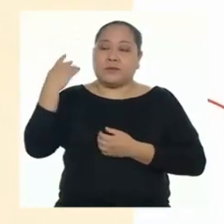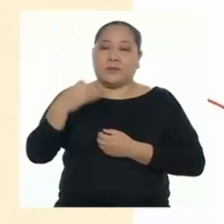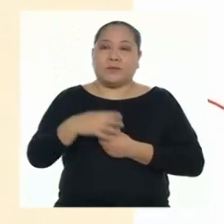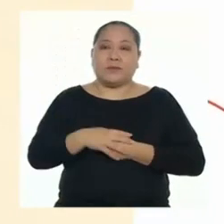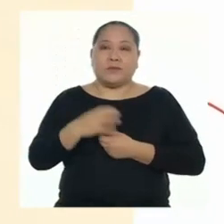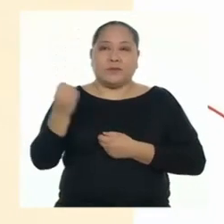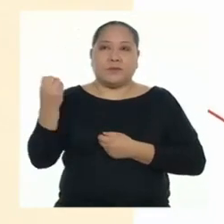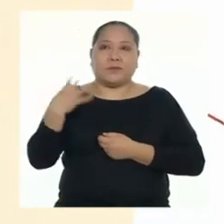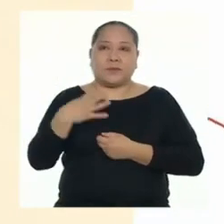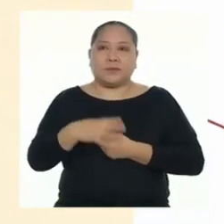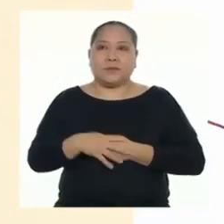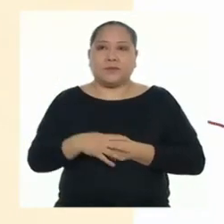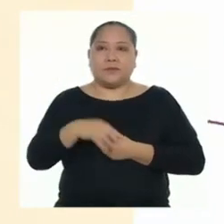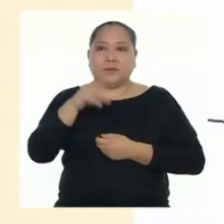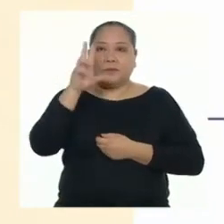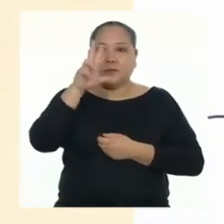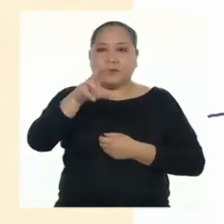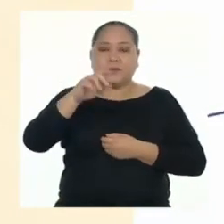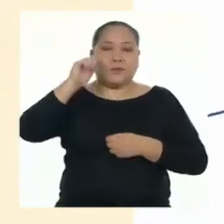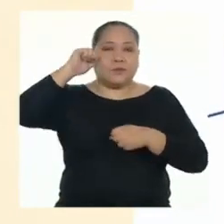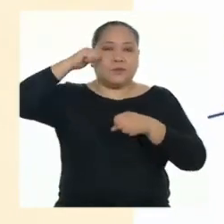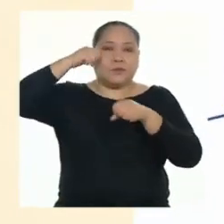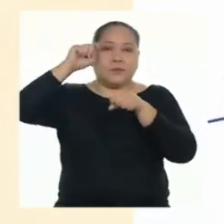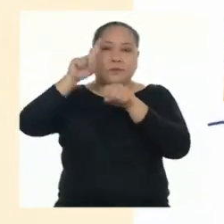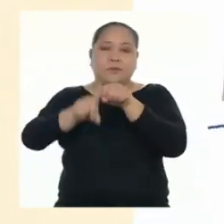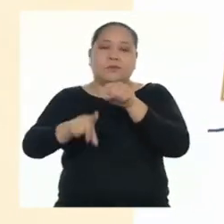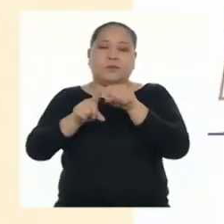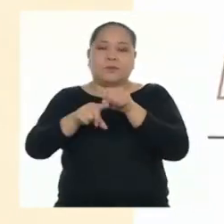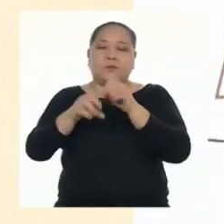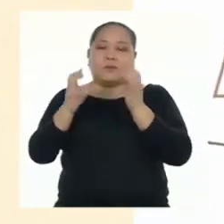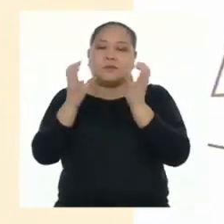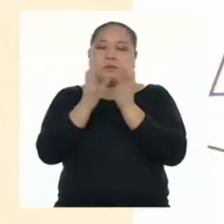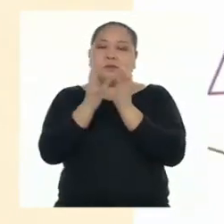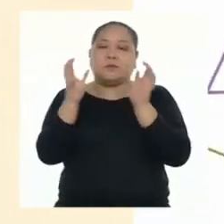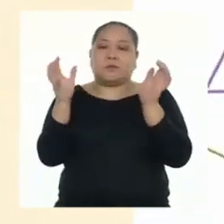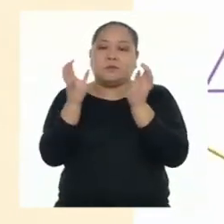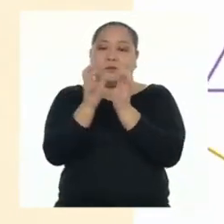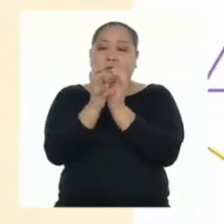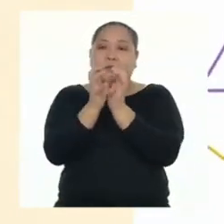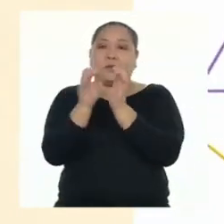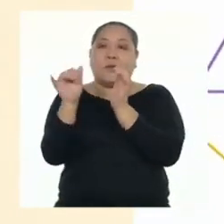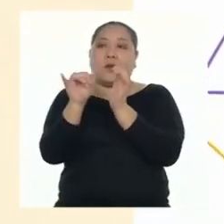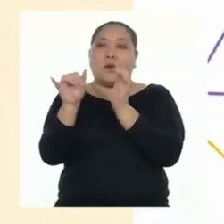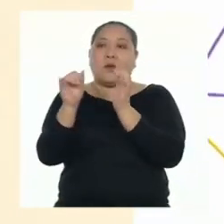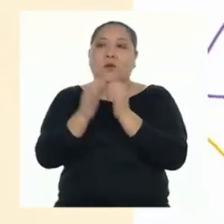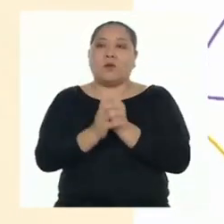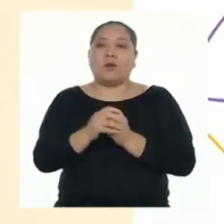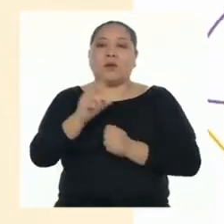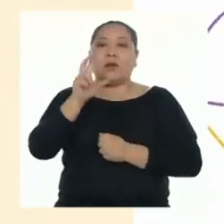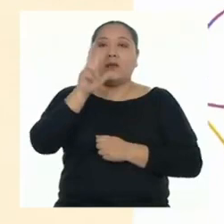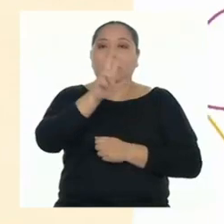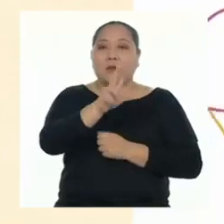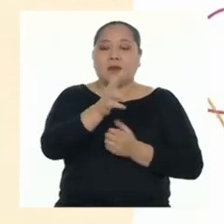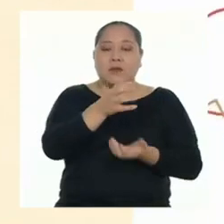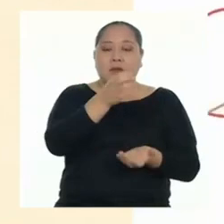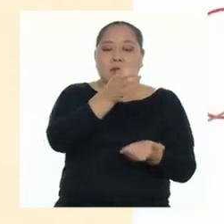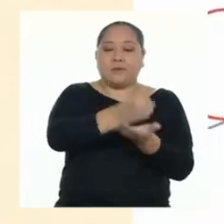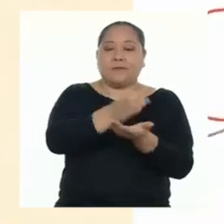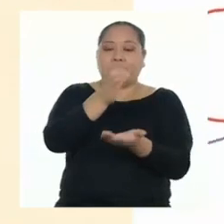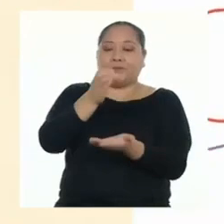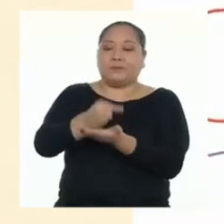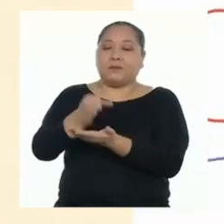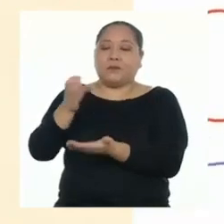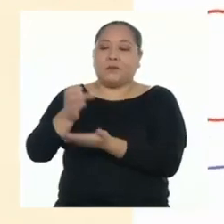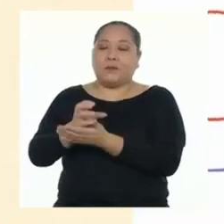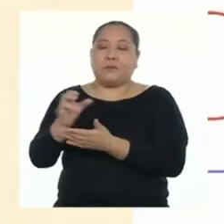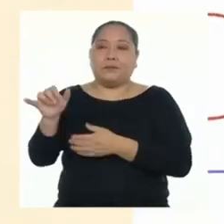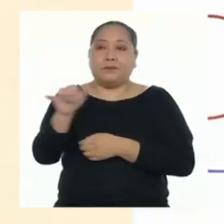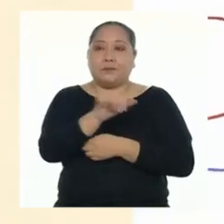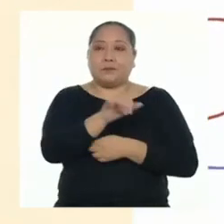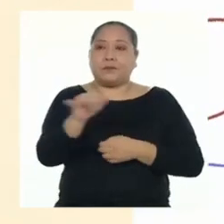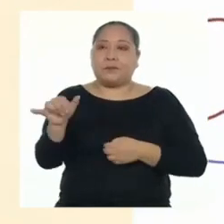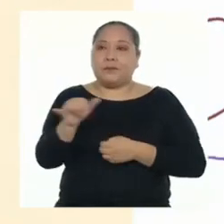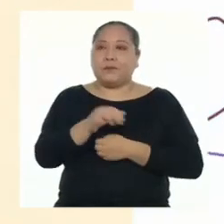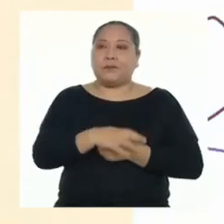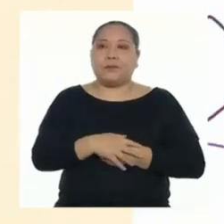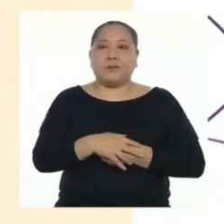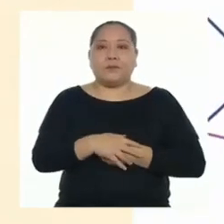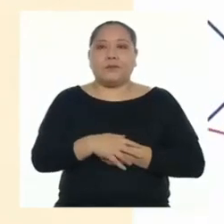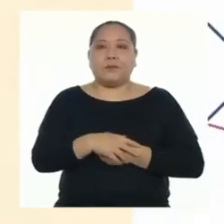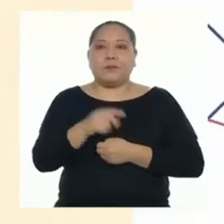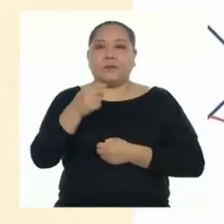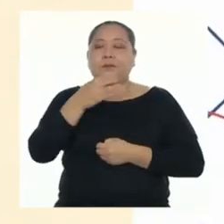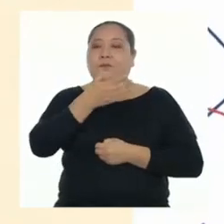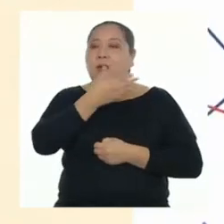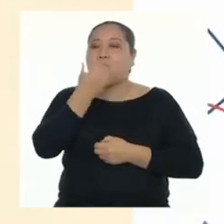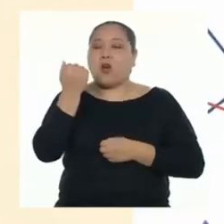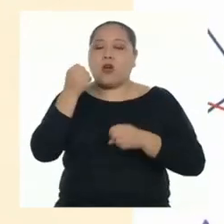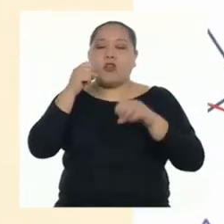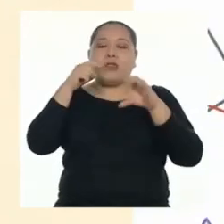sugerido 3 cebollas de tamaño similar, 3 frascos o vasos del mismo tamaño y volumen, de preferencia que